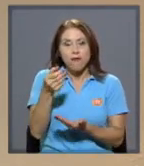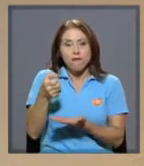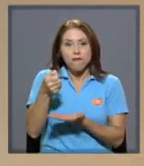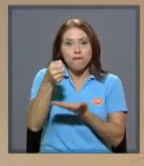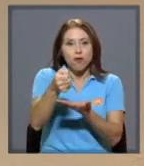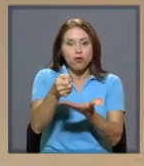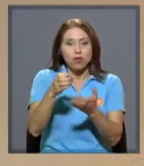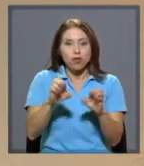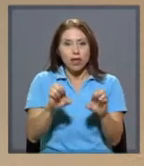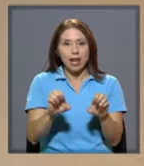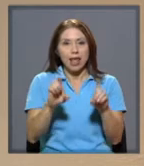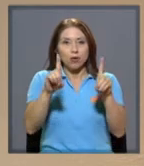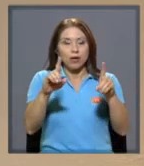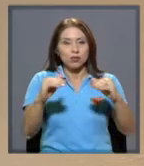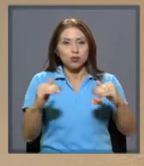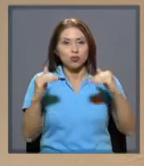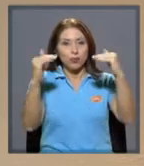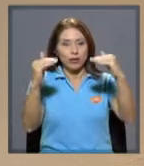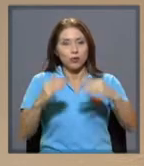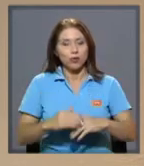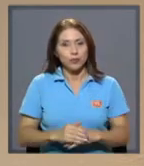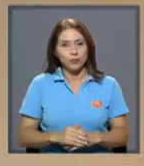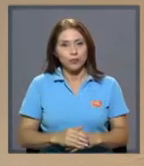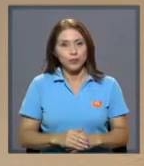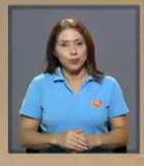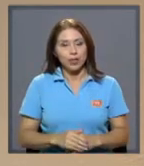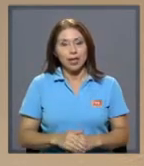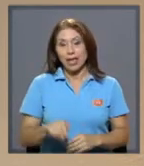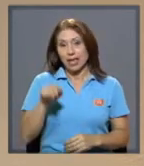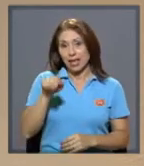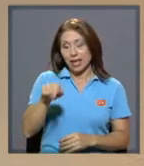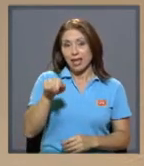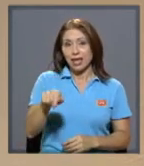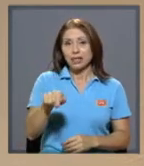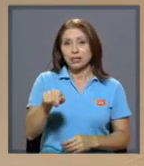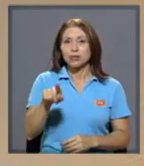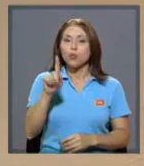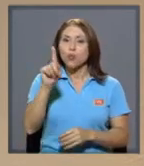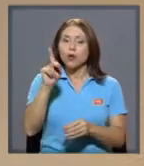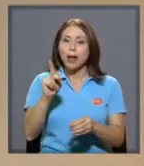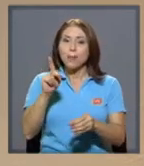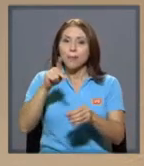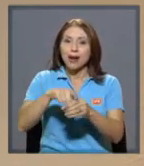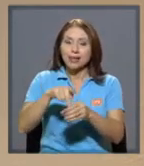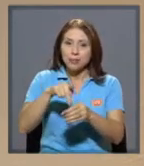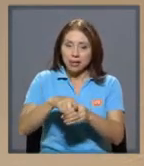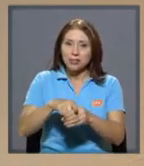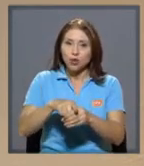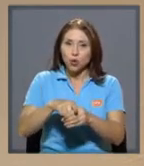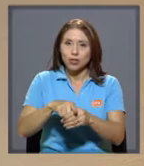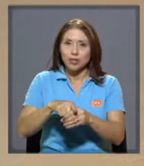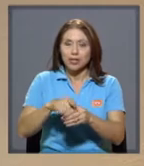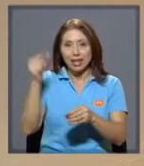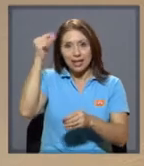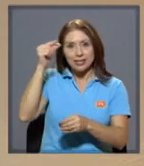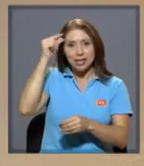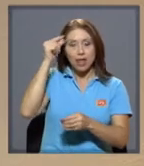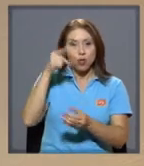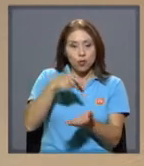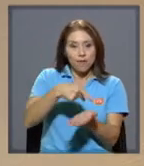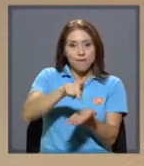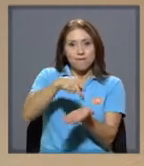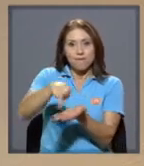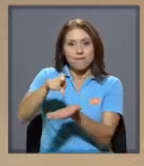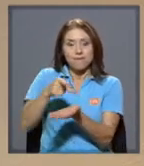de la Educación Superior, que es una participación del Estado en financiar a las 5